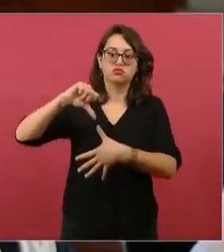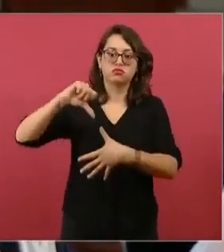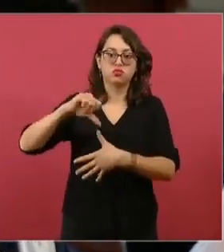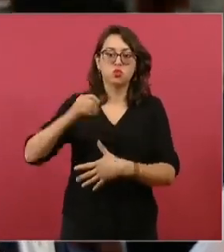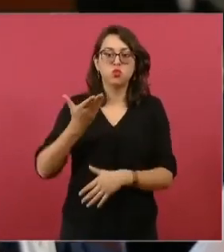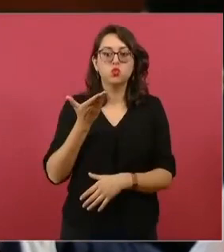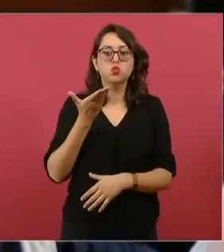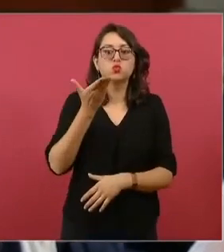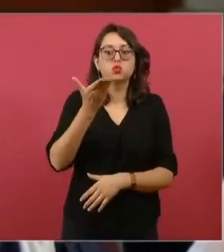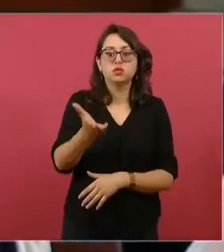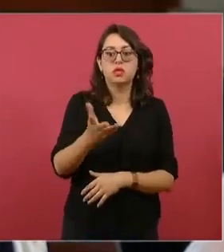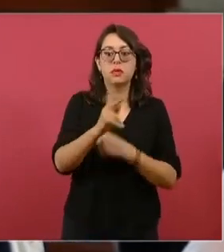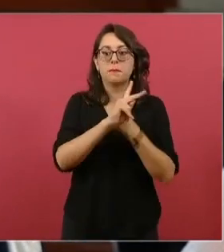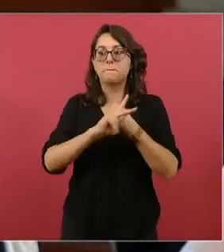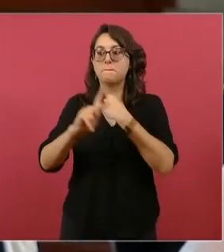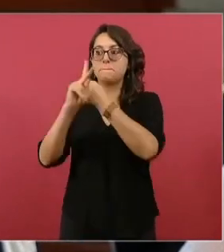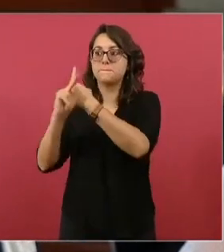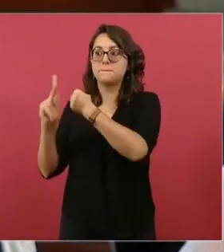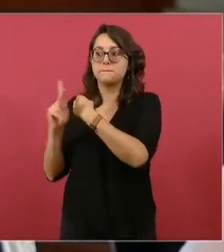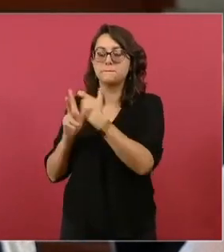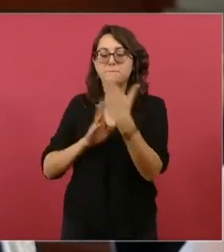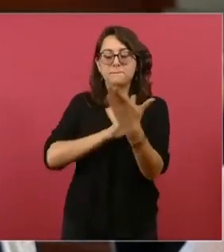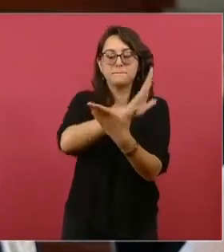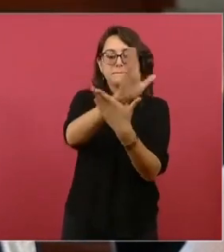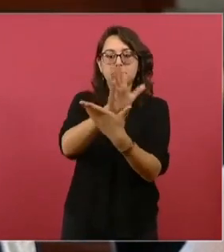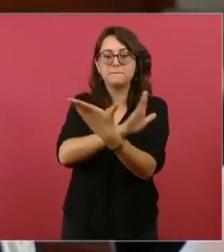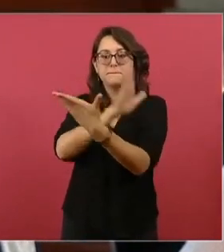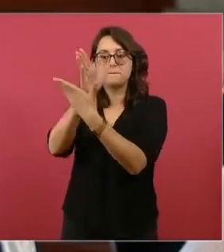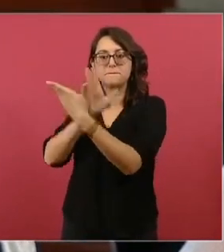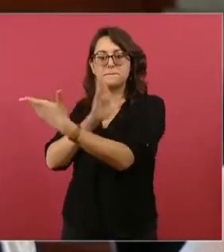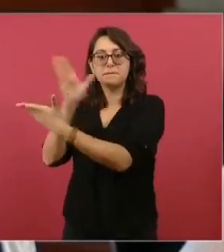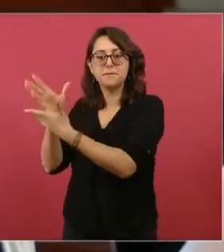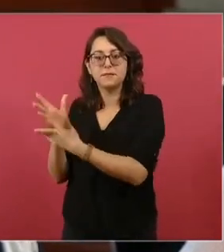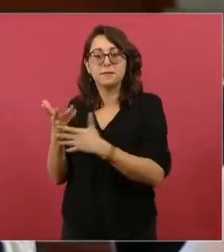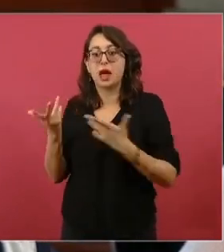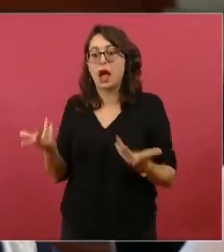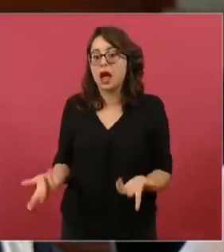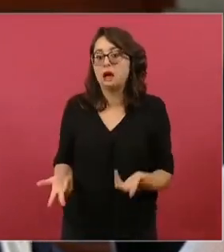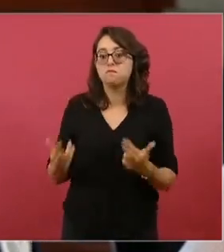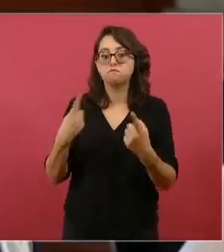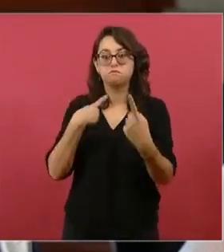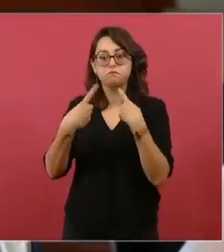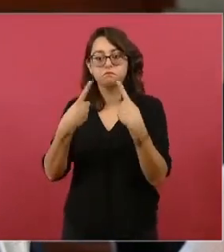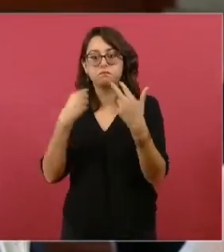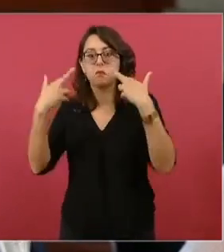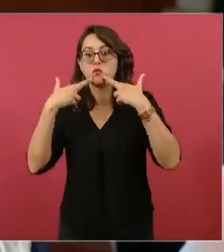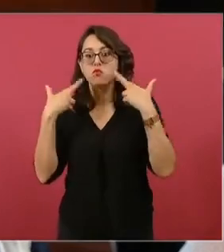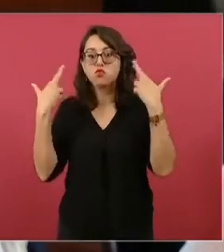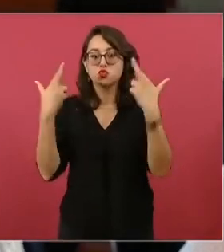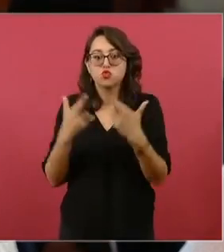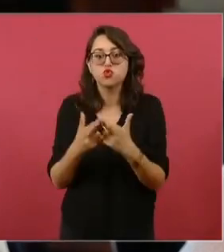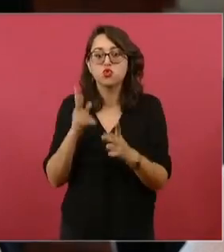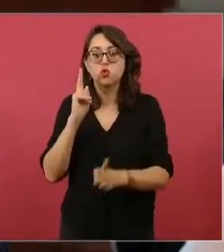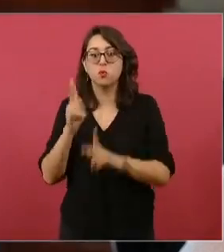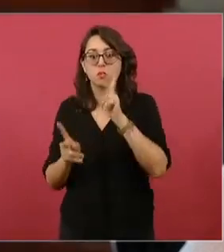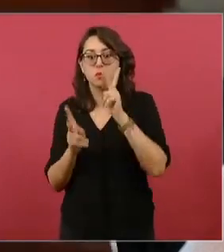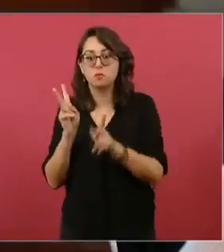en planes con alguna reunión bilateral o alguna visita o algún llamado, si tiene pensado visitar